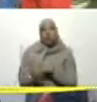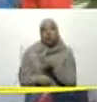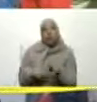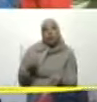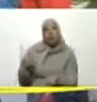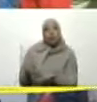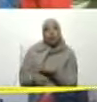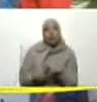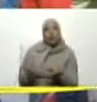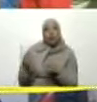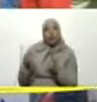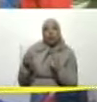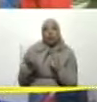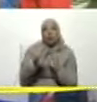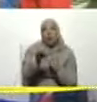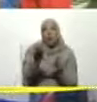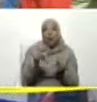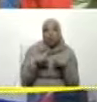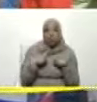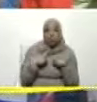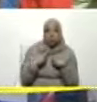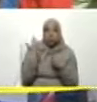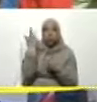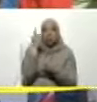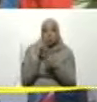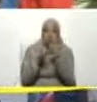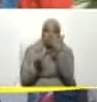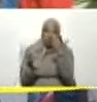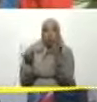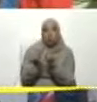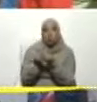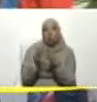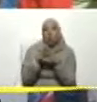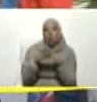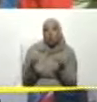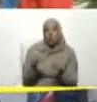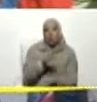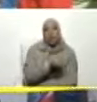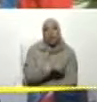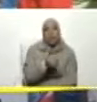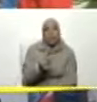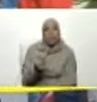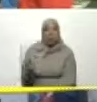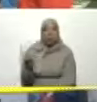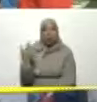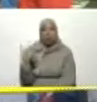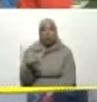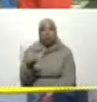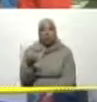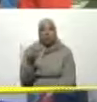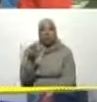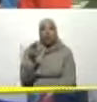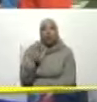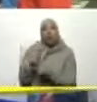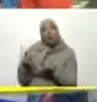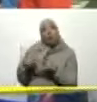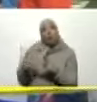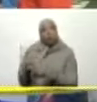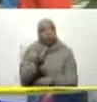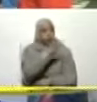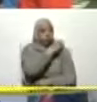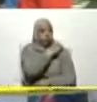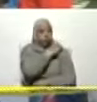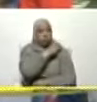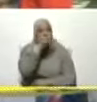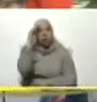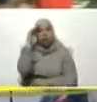refundación le tocó asumirla al comandante Chávez, acompañado de todos ustedes, del comandante Reyes, de Arias Cárdenas, de Diosdado,